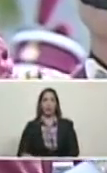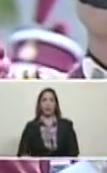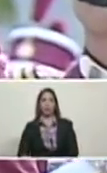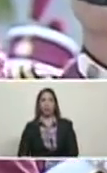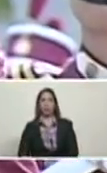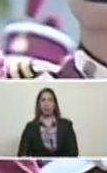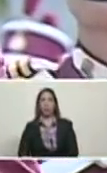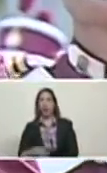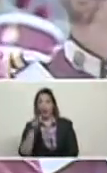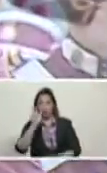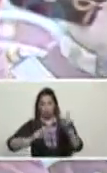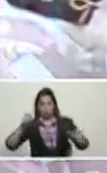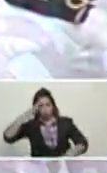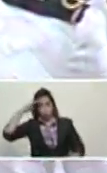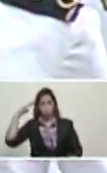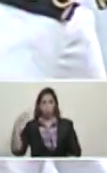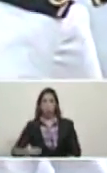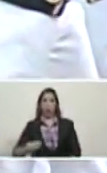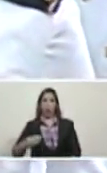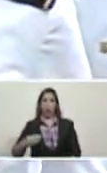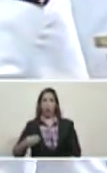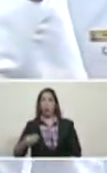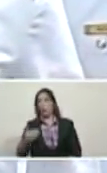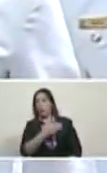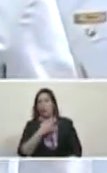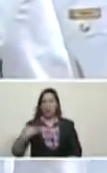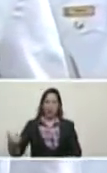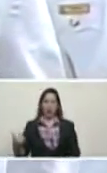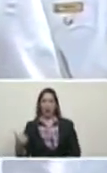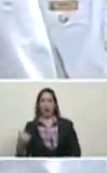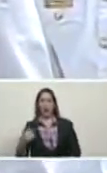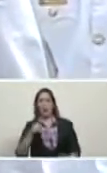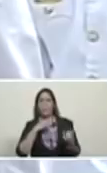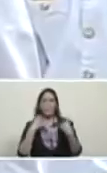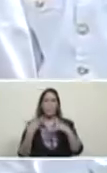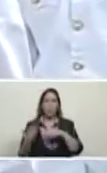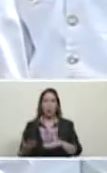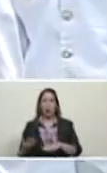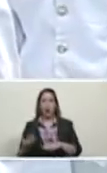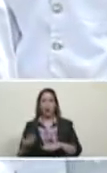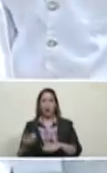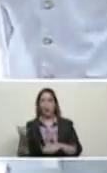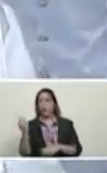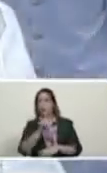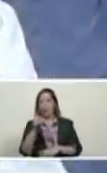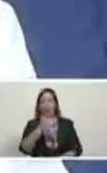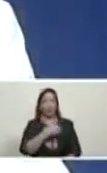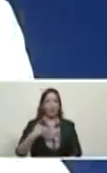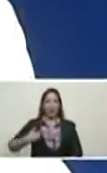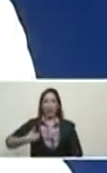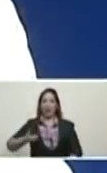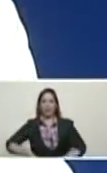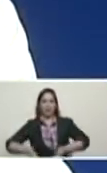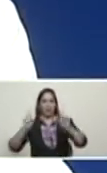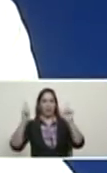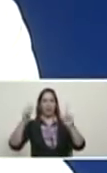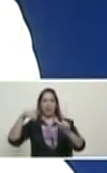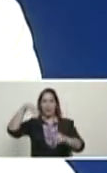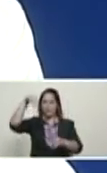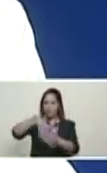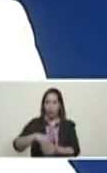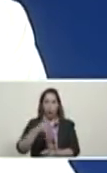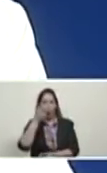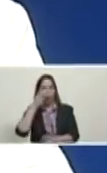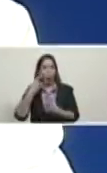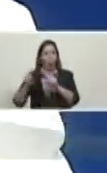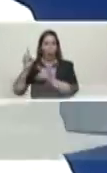muerte que rendirse ante el torpe invasor para que nuestro pueblo tenga paz y seguridad para ser feliz. En